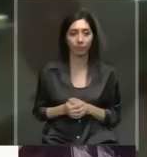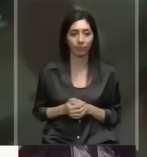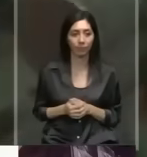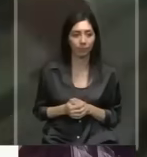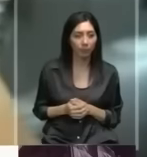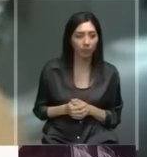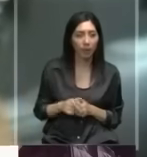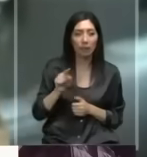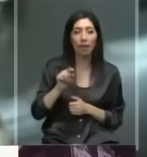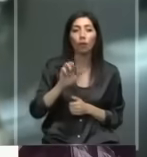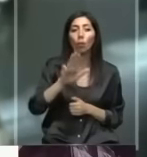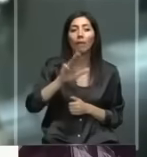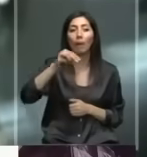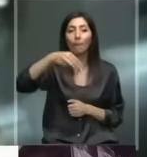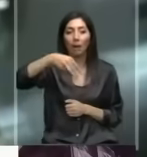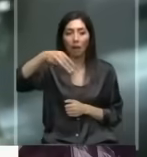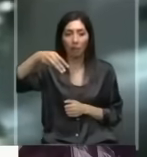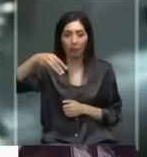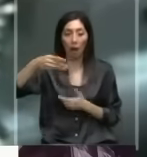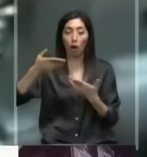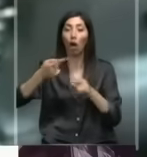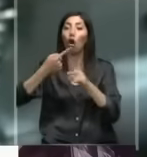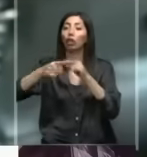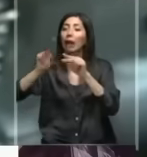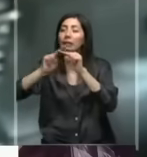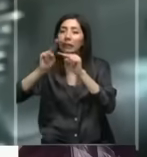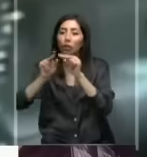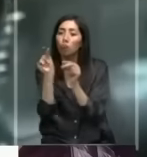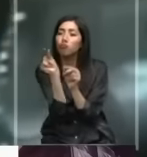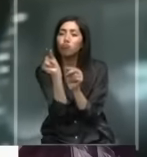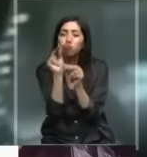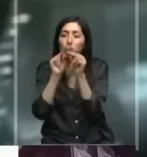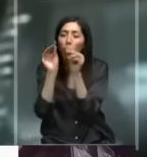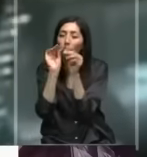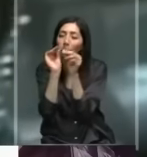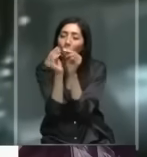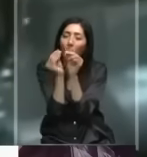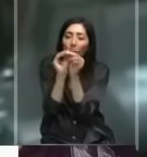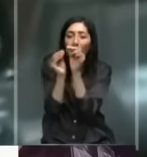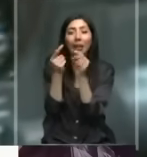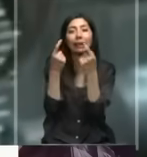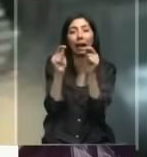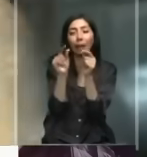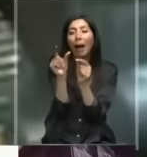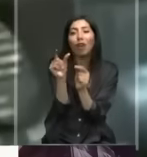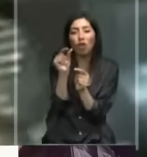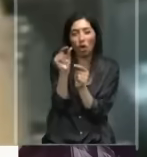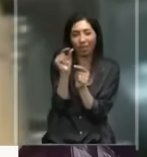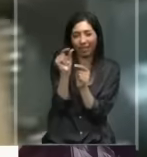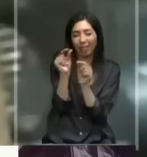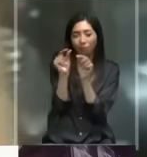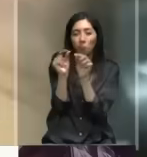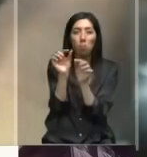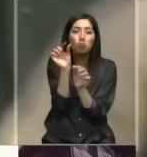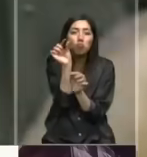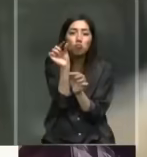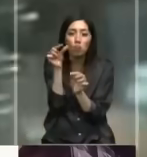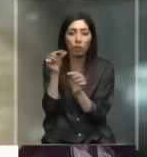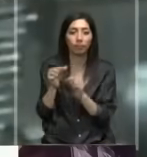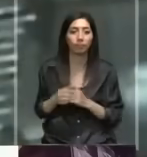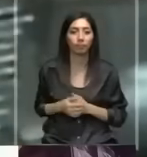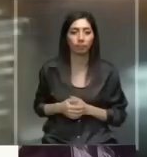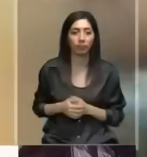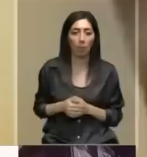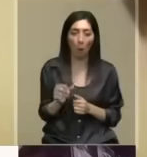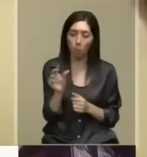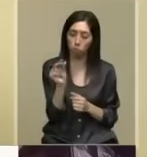un poquito, Están haciendo las otras balas, hermano. Trata de dejarla un poco más corta de adelante, hermano, para que no se salga el plomo y